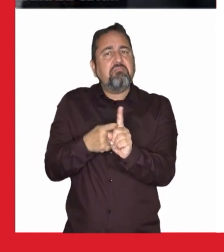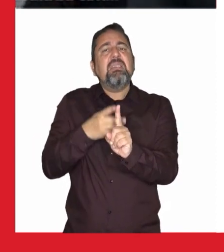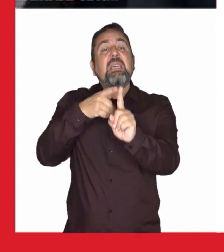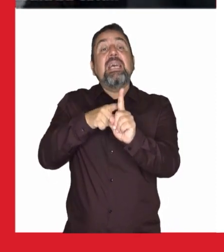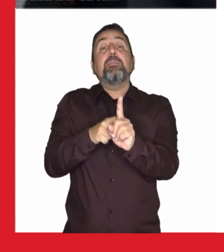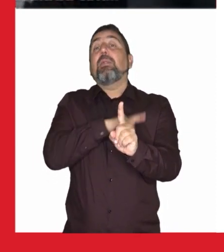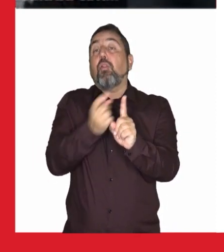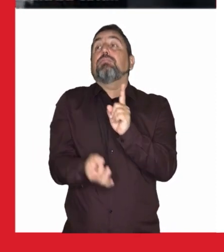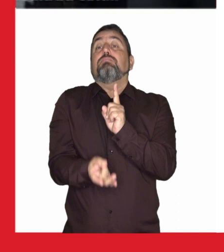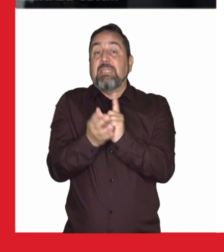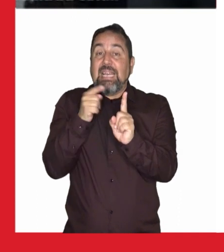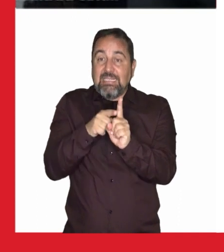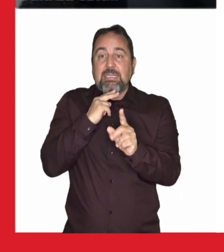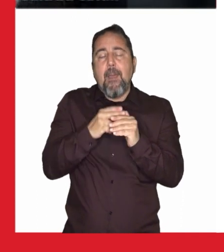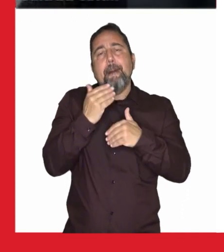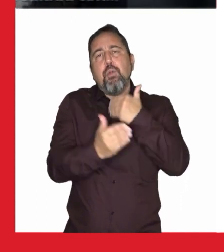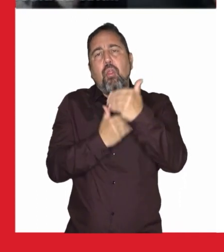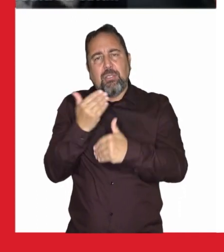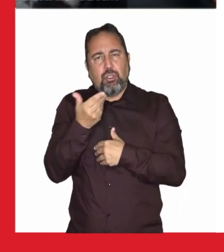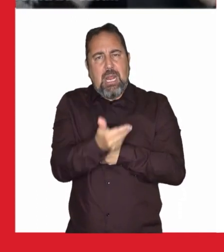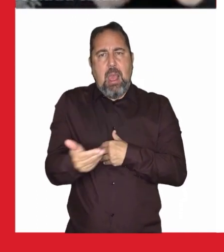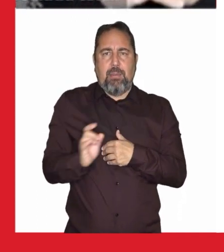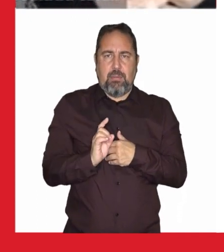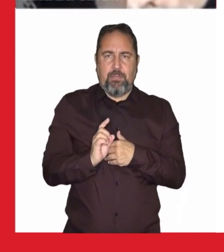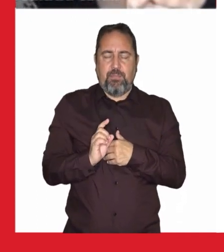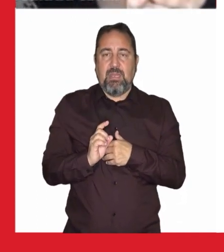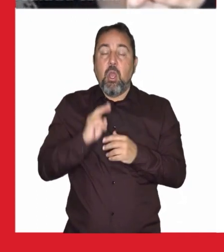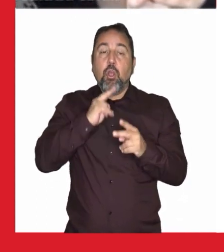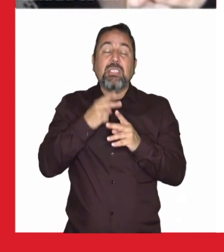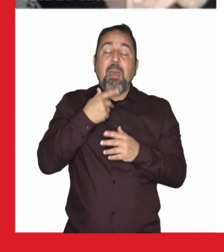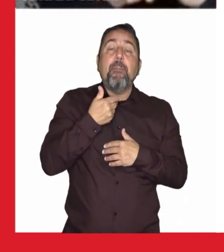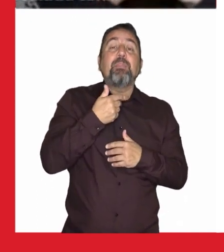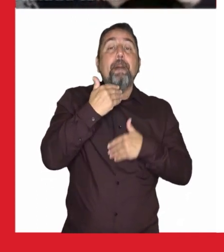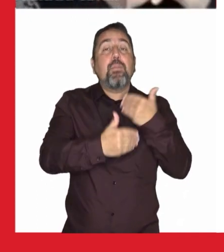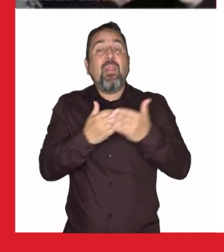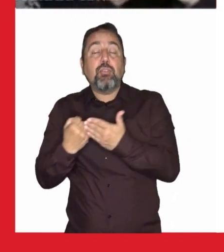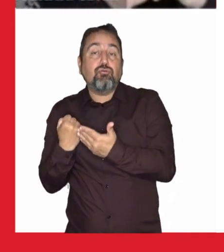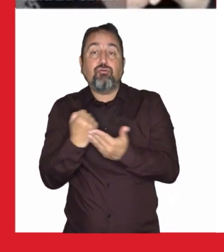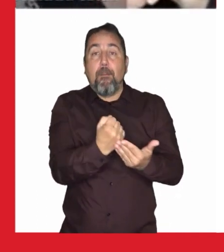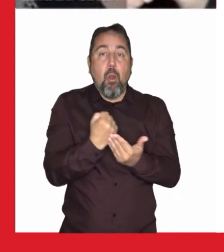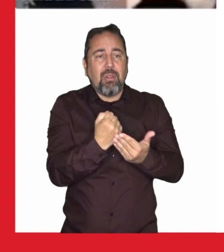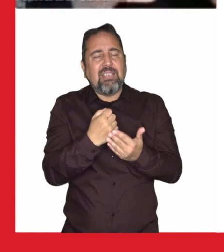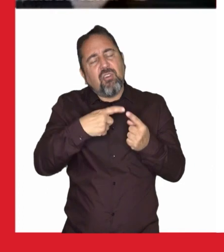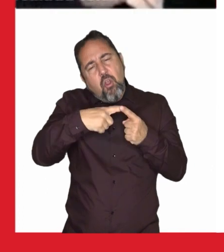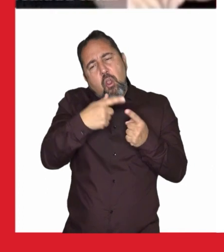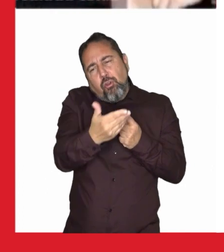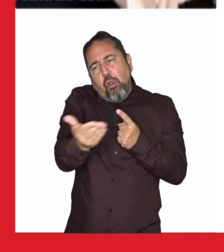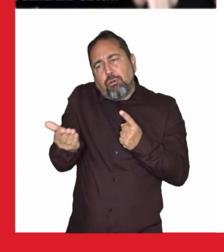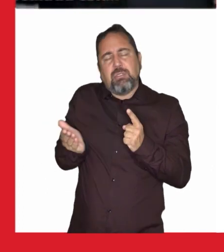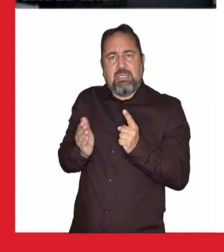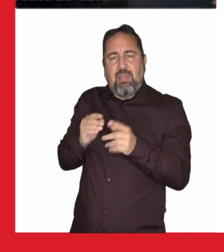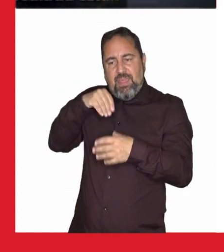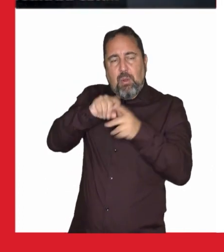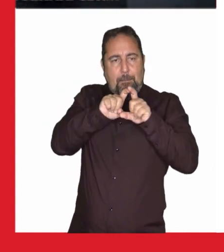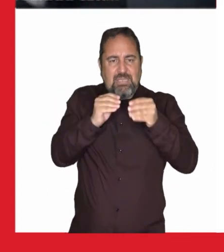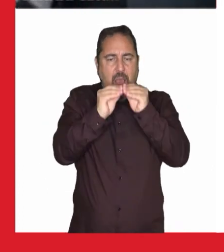lo que hace falta para que esa propuesta de valor se dé serían los procesos clave. Y los procesos de soporte nos referimos a